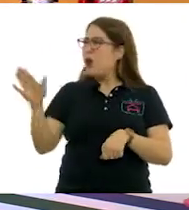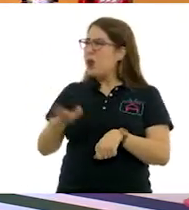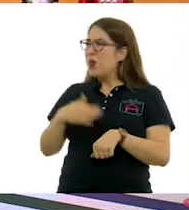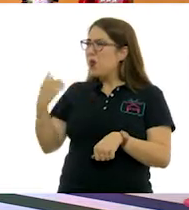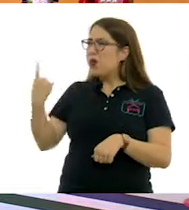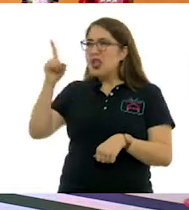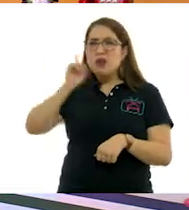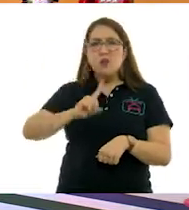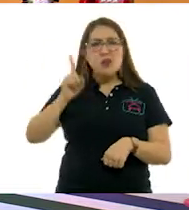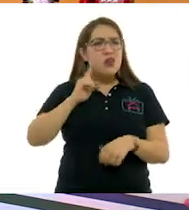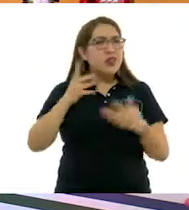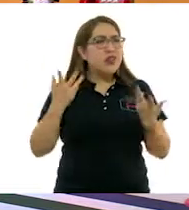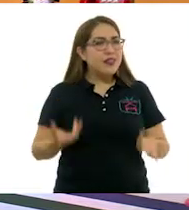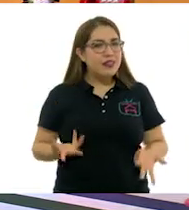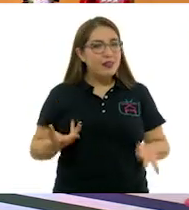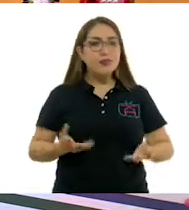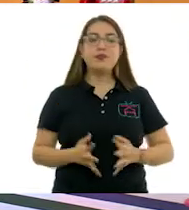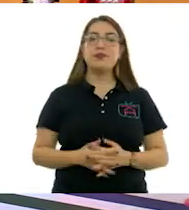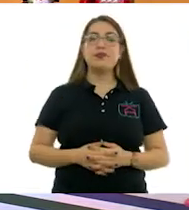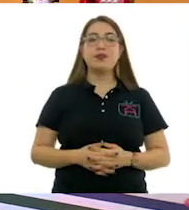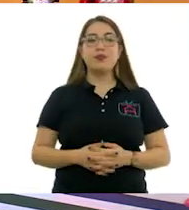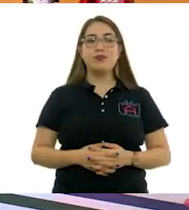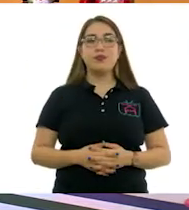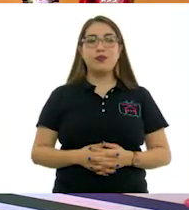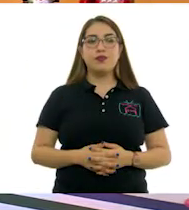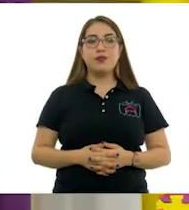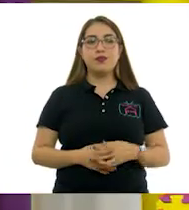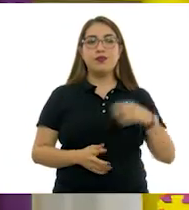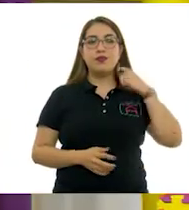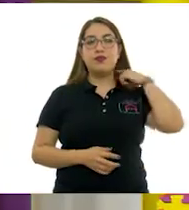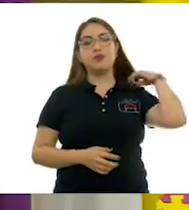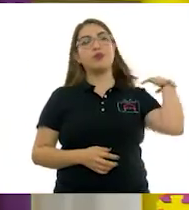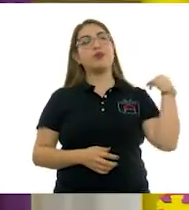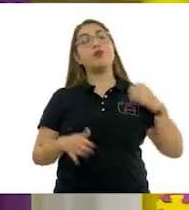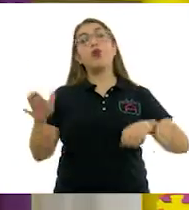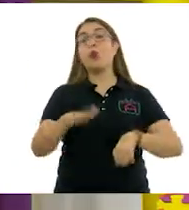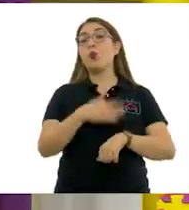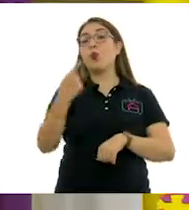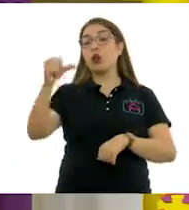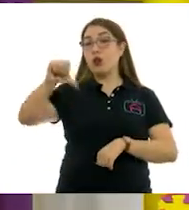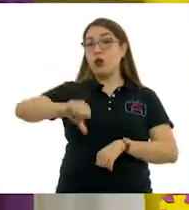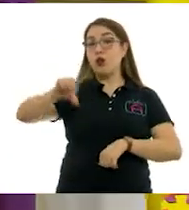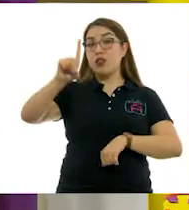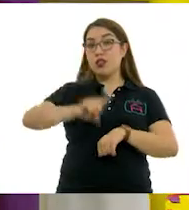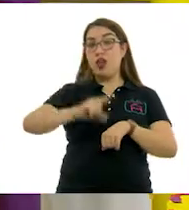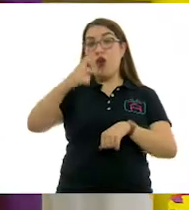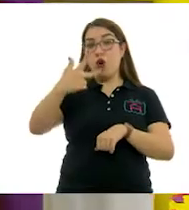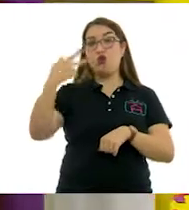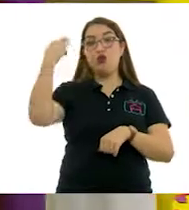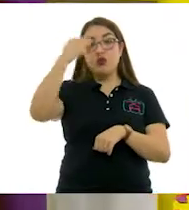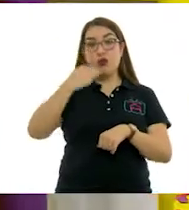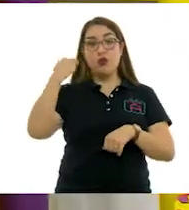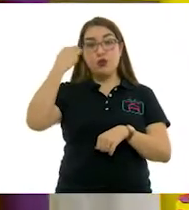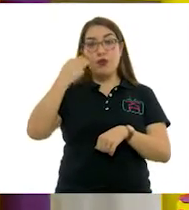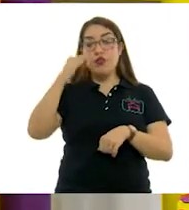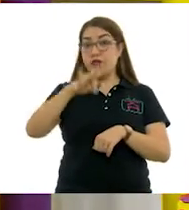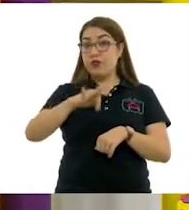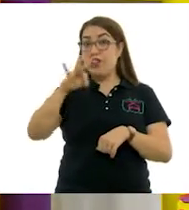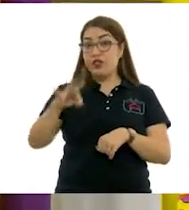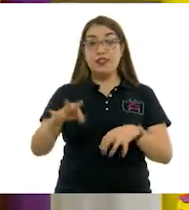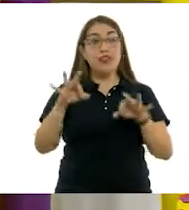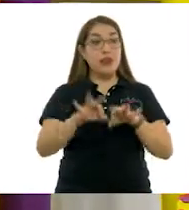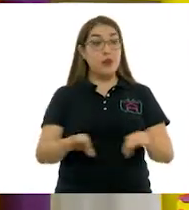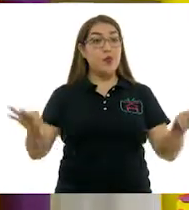Se estarán preguntando. Se debe a que hoy es 8 de marzo y es una fecha muy importante, pues